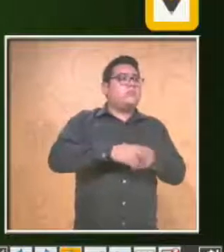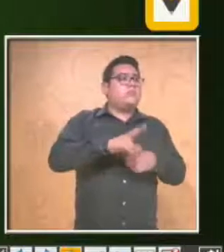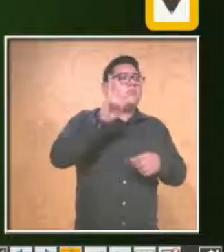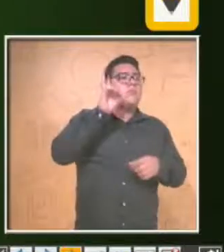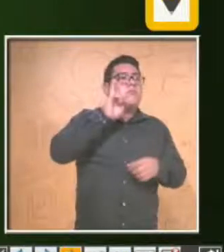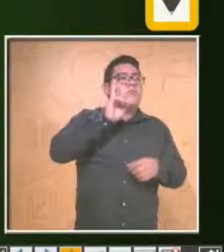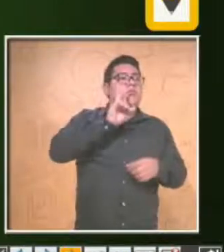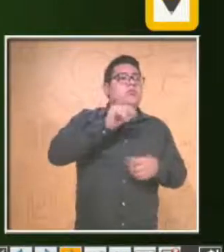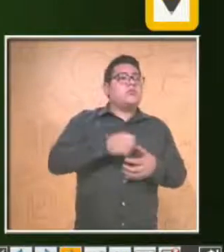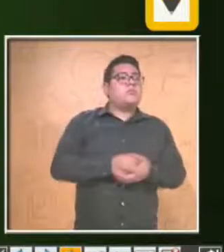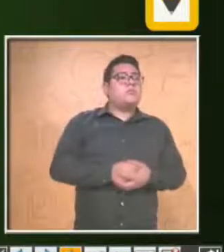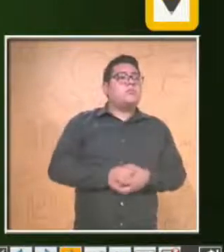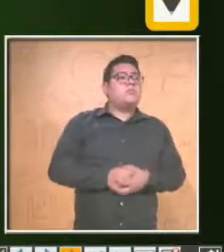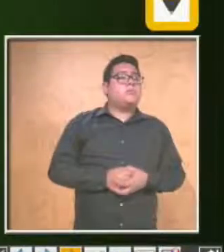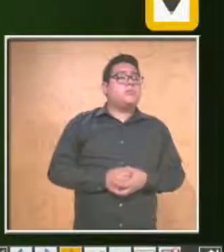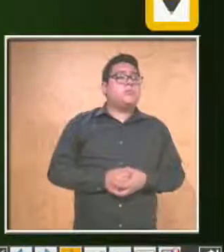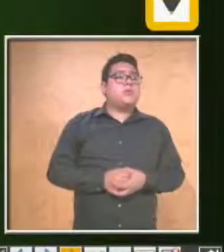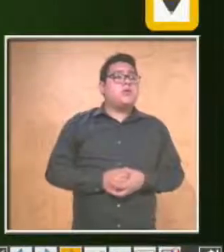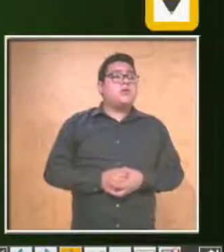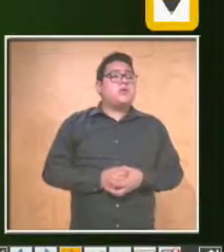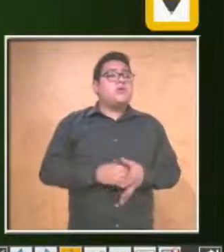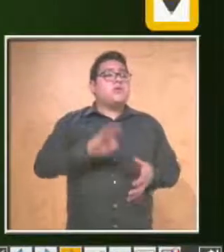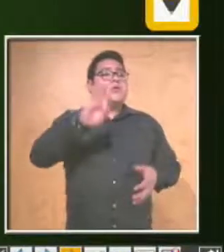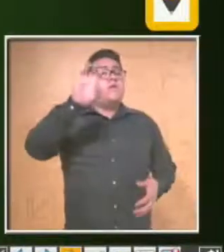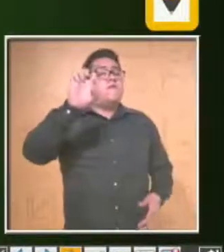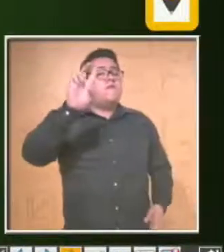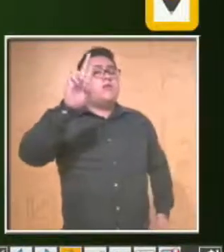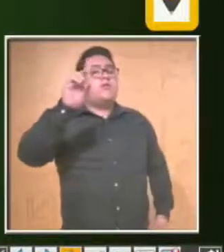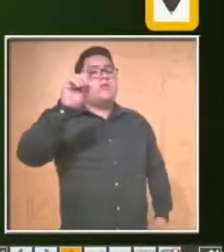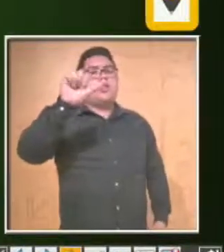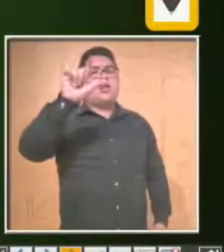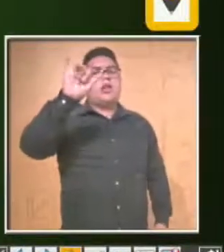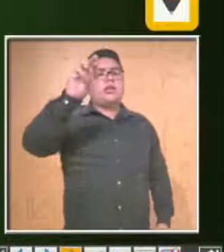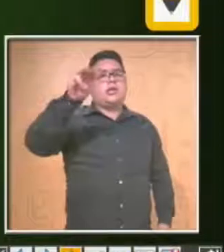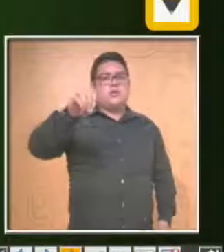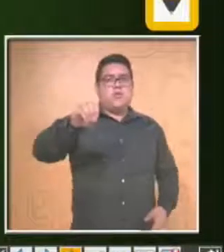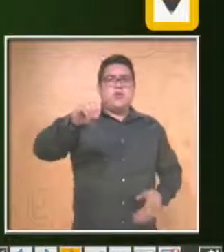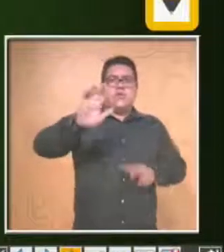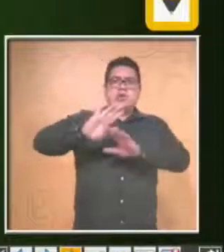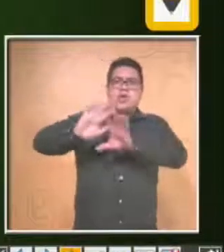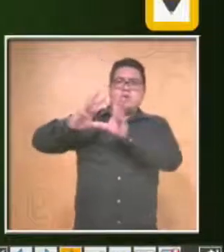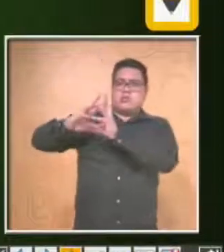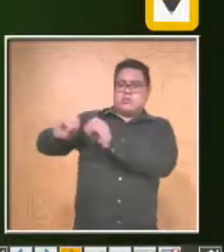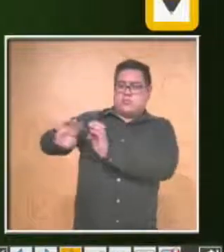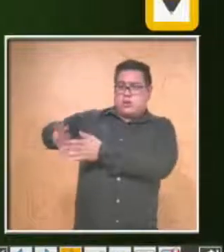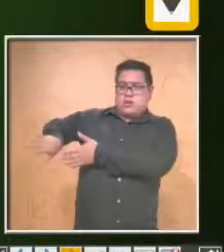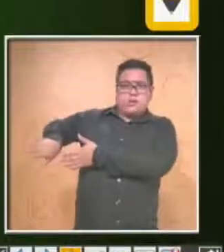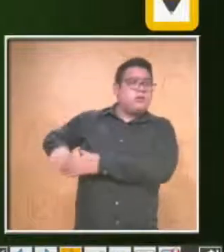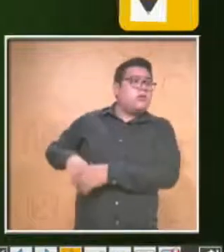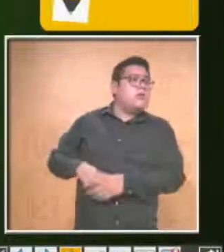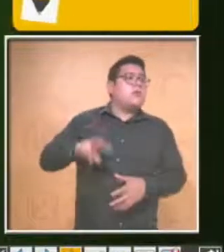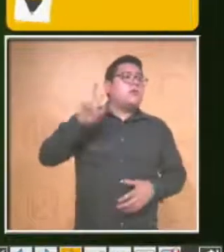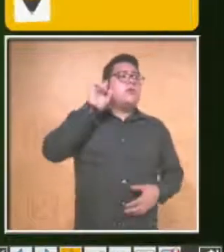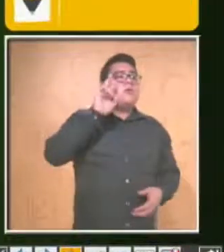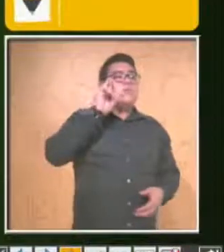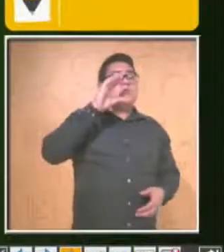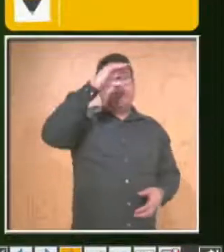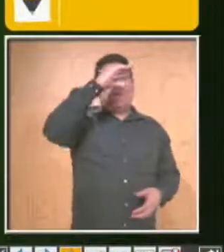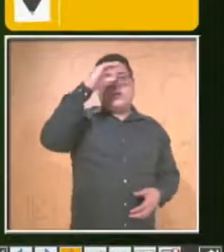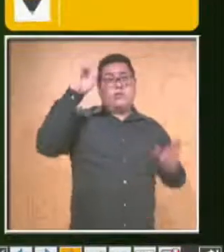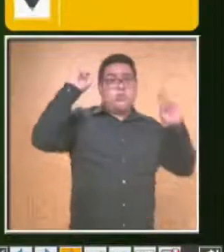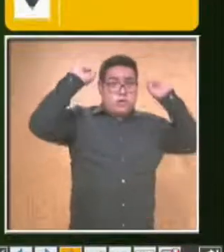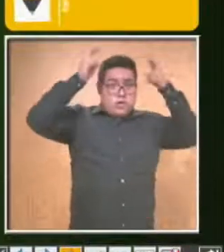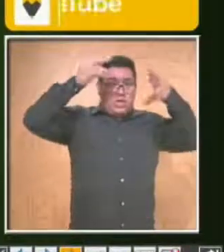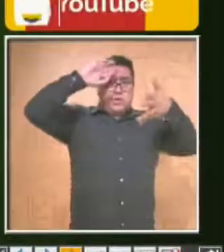justo cuando el feudalismo empieza a debilitarse. Tenemos en las imágenes a los reyes